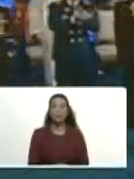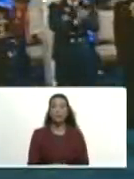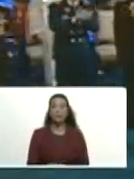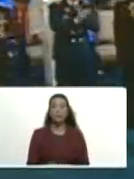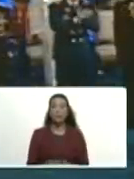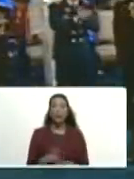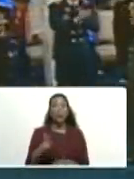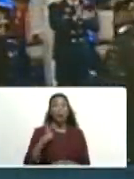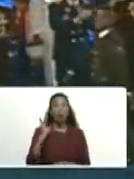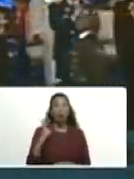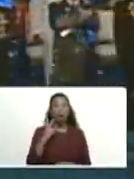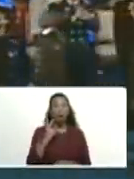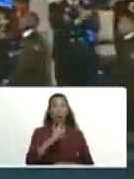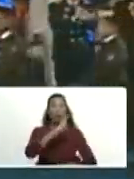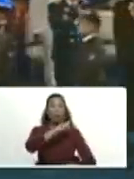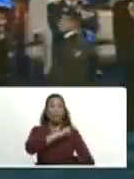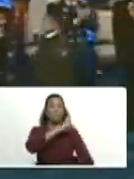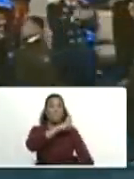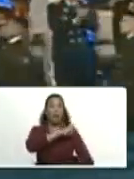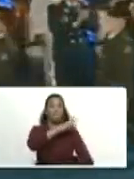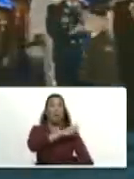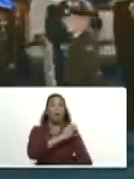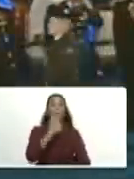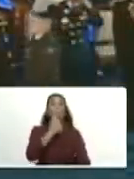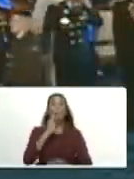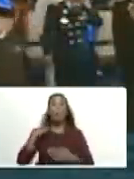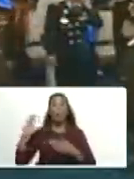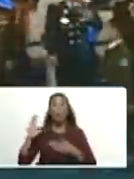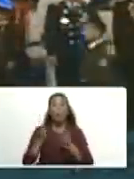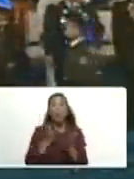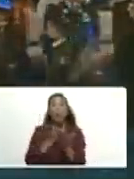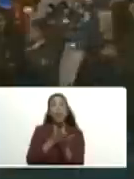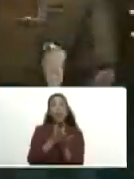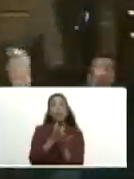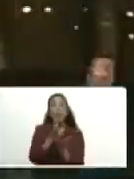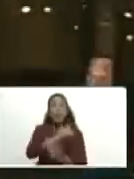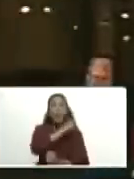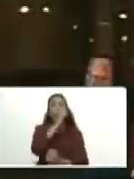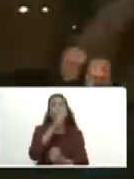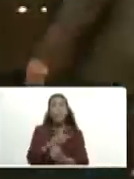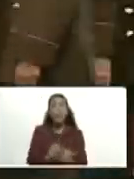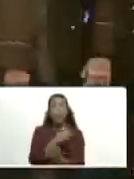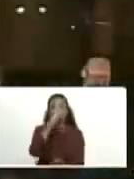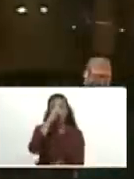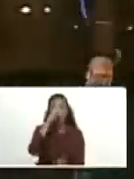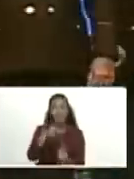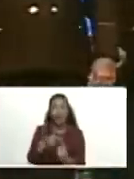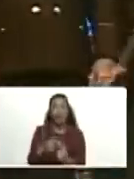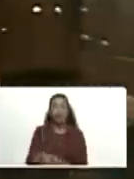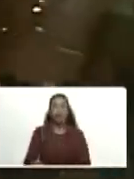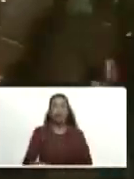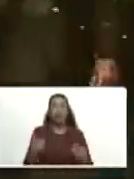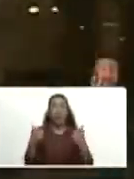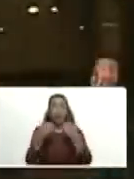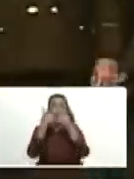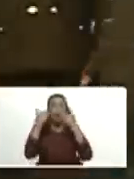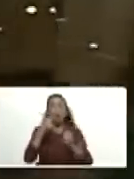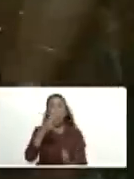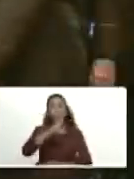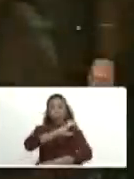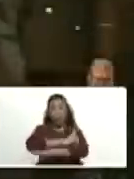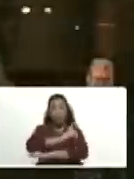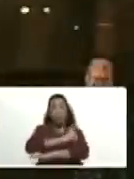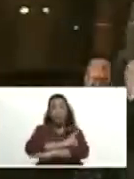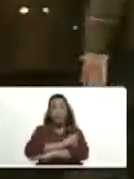Un acto de ascenso que significa un compromiso, la lealtad absoluta a los retos en la disciplina por el futuro